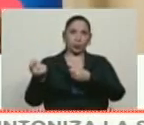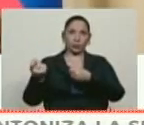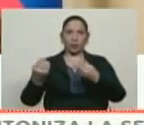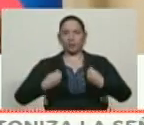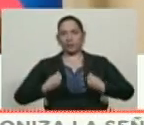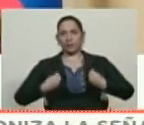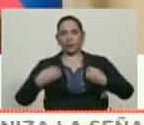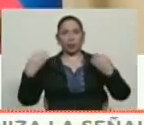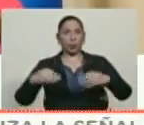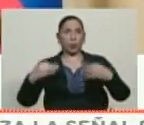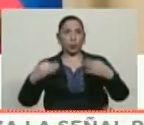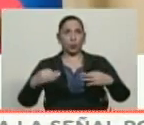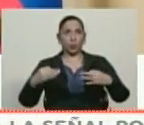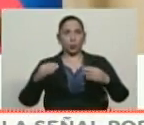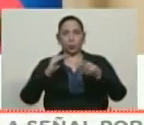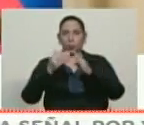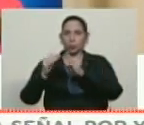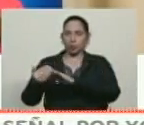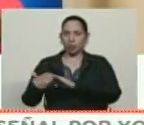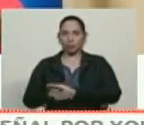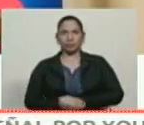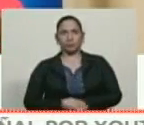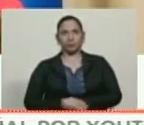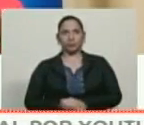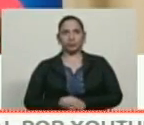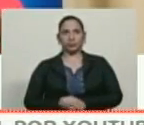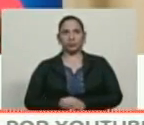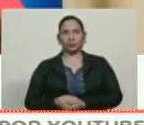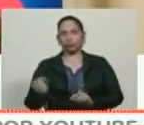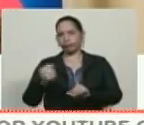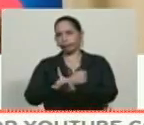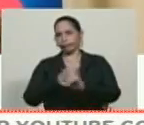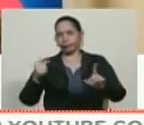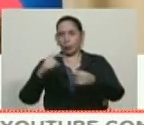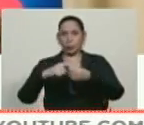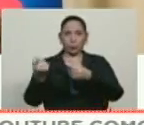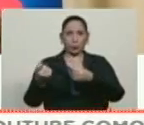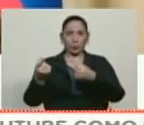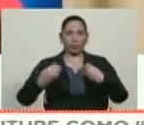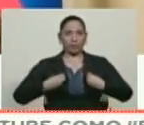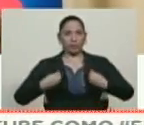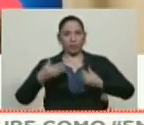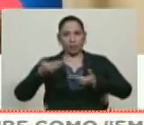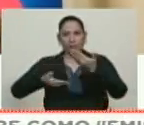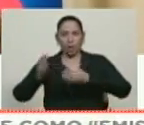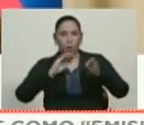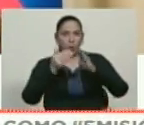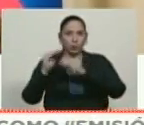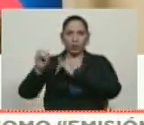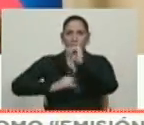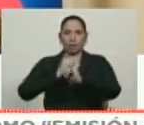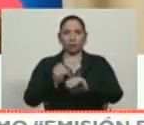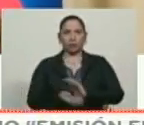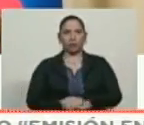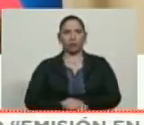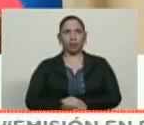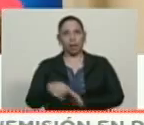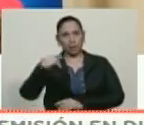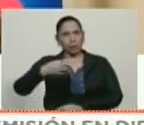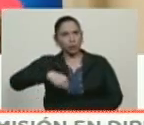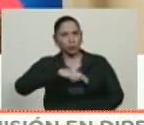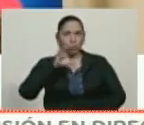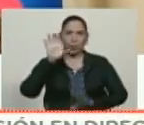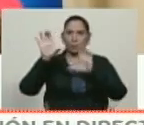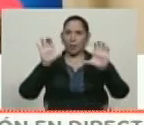de la humanidad, quien se ha autoexcluido y saboteado la vida en comunidad internacional. Y aquí estamos los